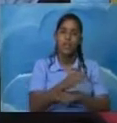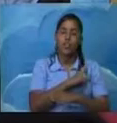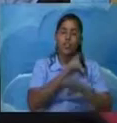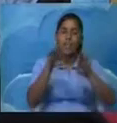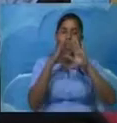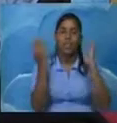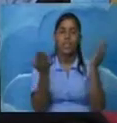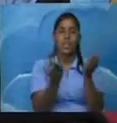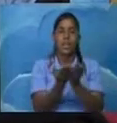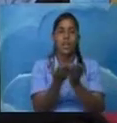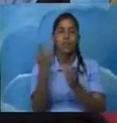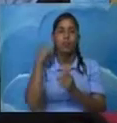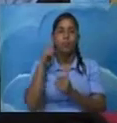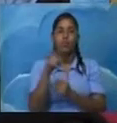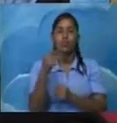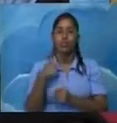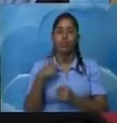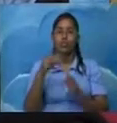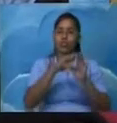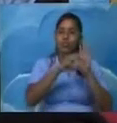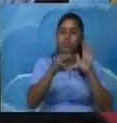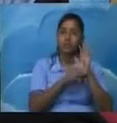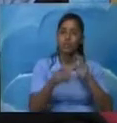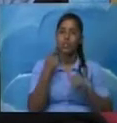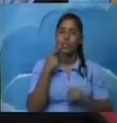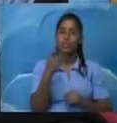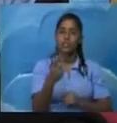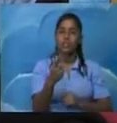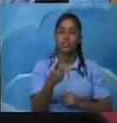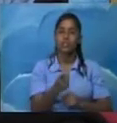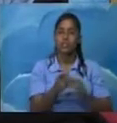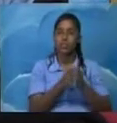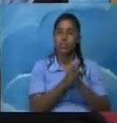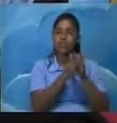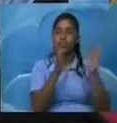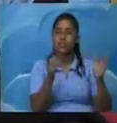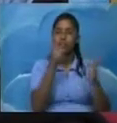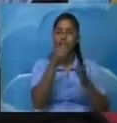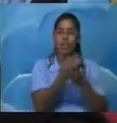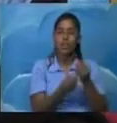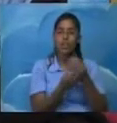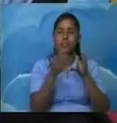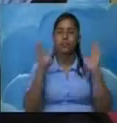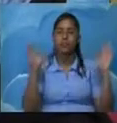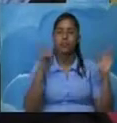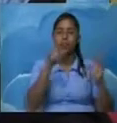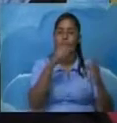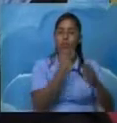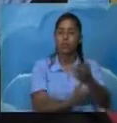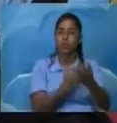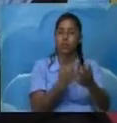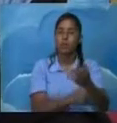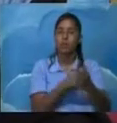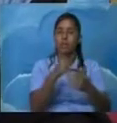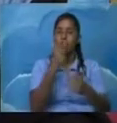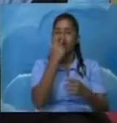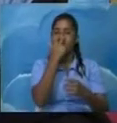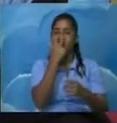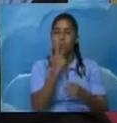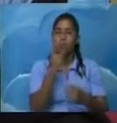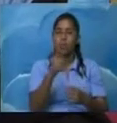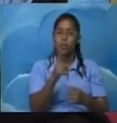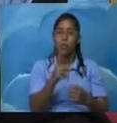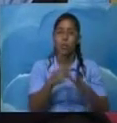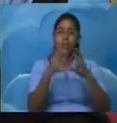tierra. Por eso yo te mando diciendo, abrirás tu mano a tu hermano, al pobre y